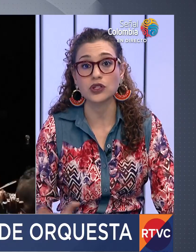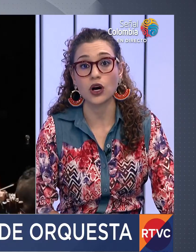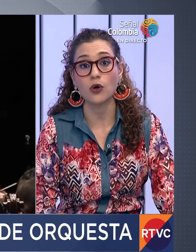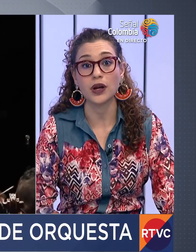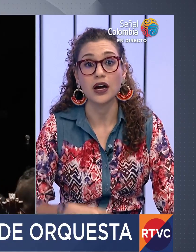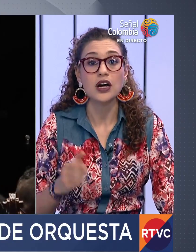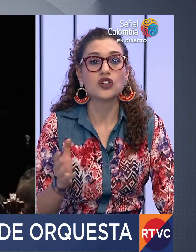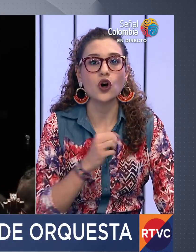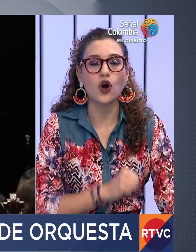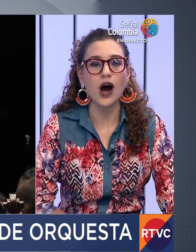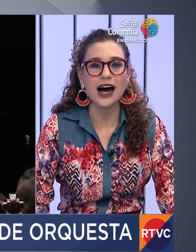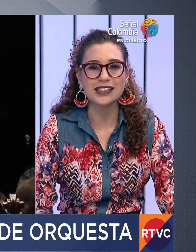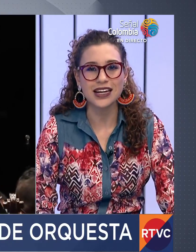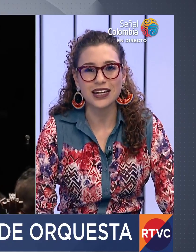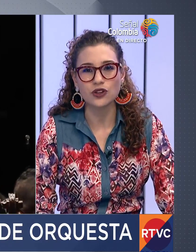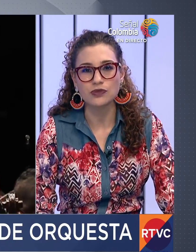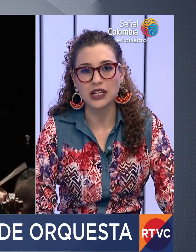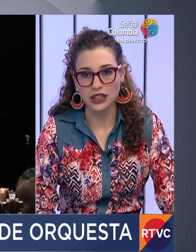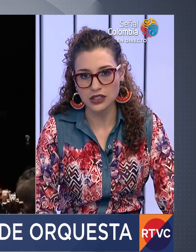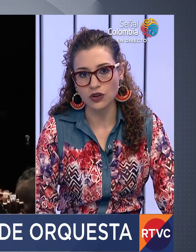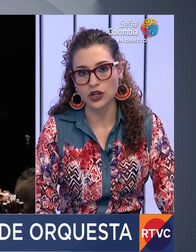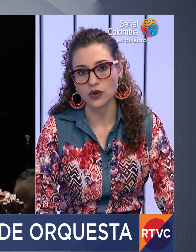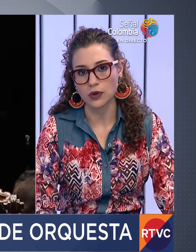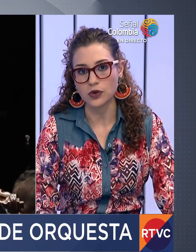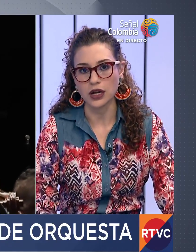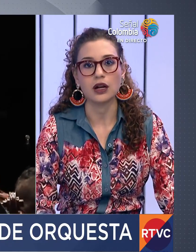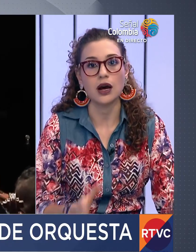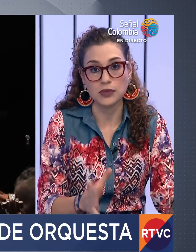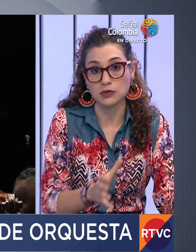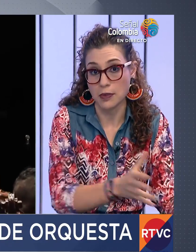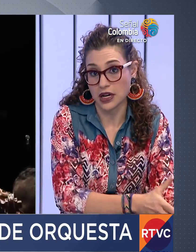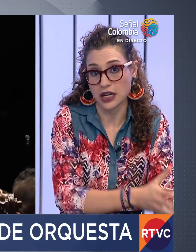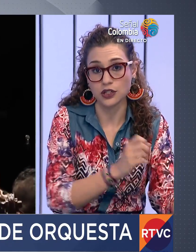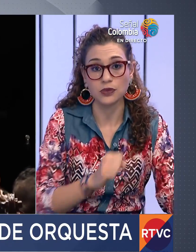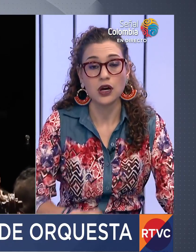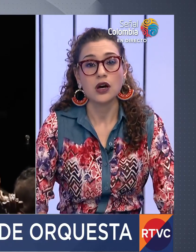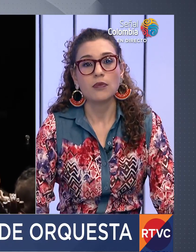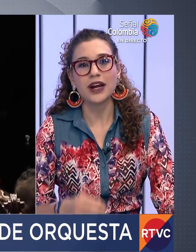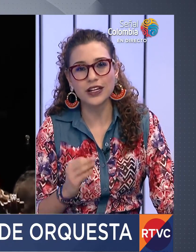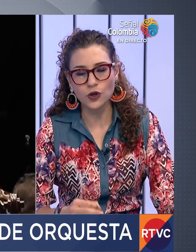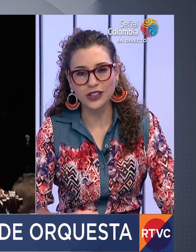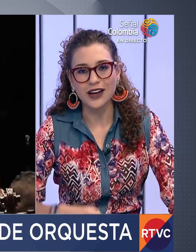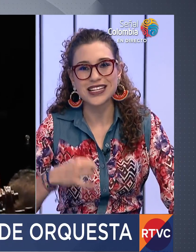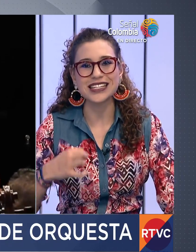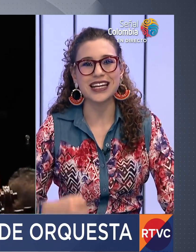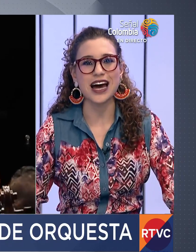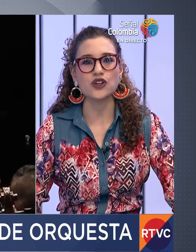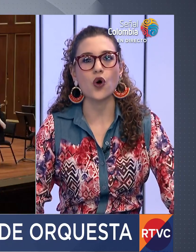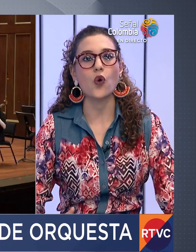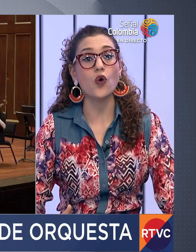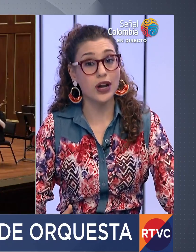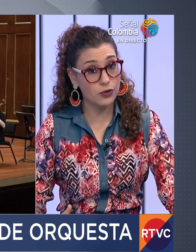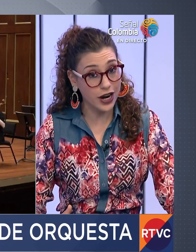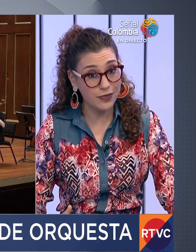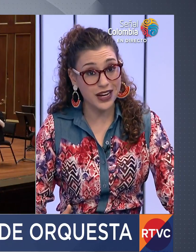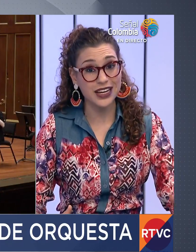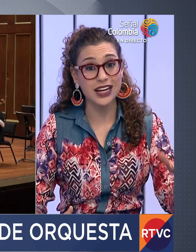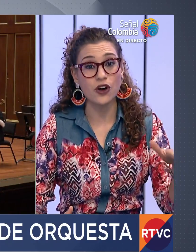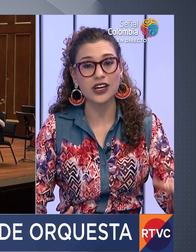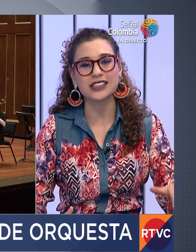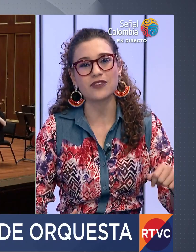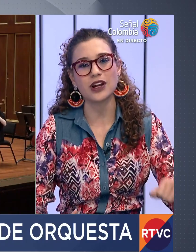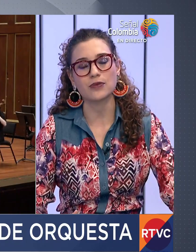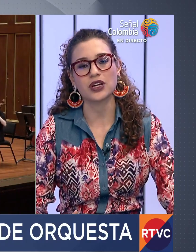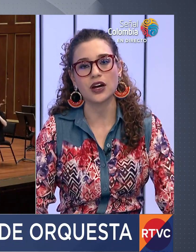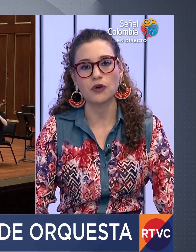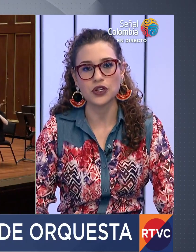muy famosos de la ópera. Solo hasta el 2013 lo dirigió una mujer, la misma Marin Alsop. Pues resulta que este año una mujer va a dirigir